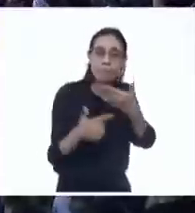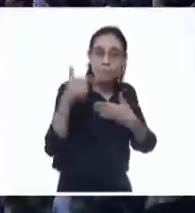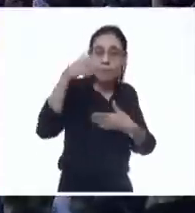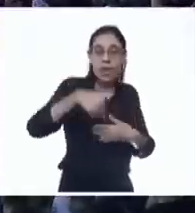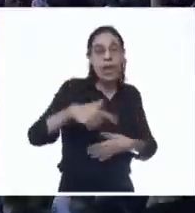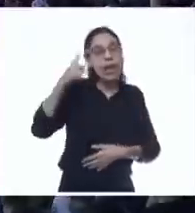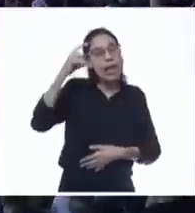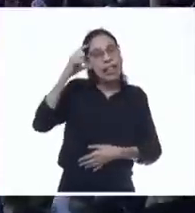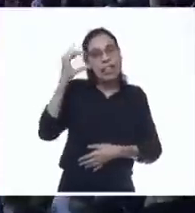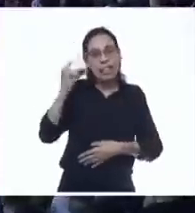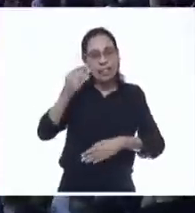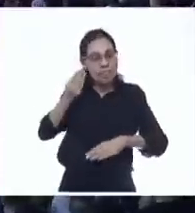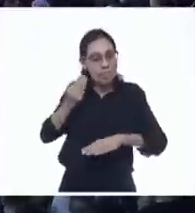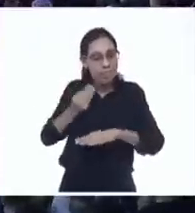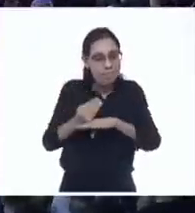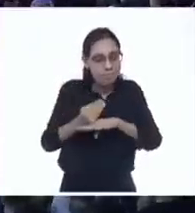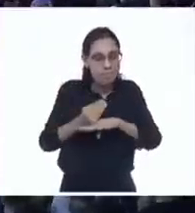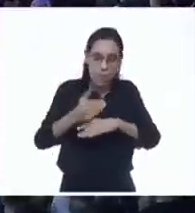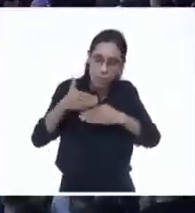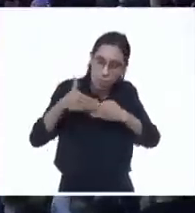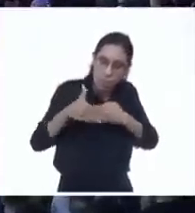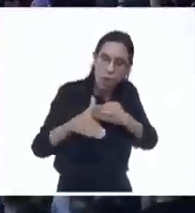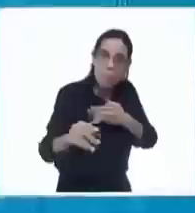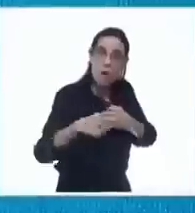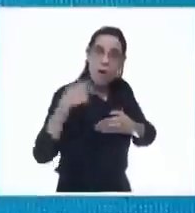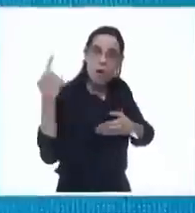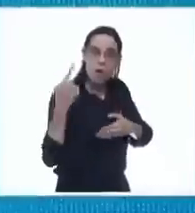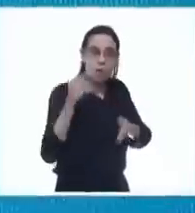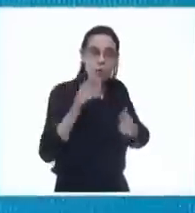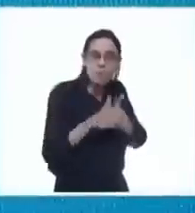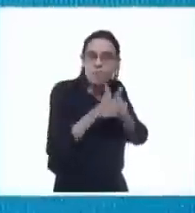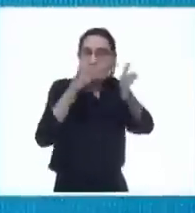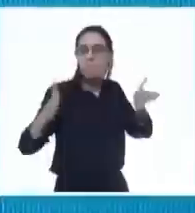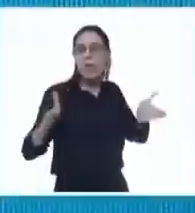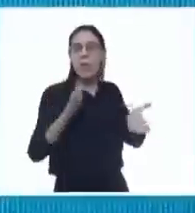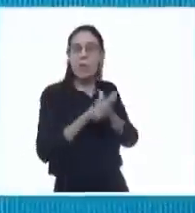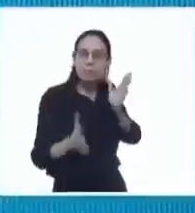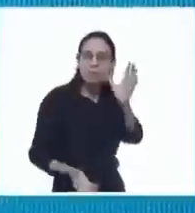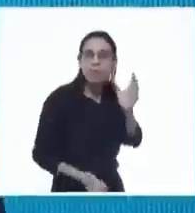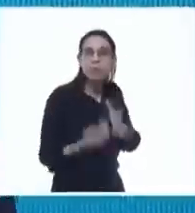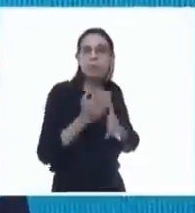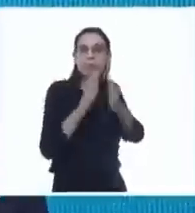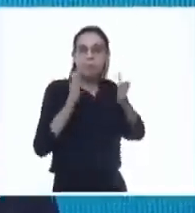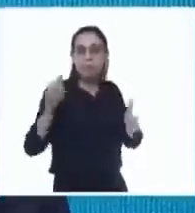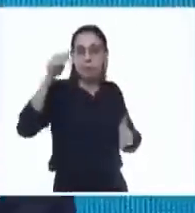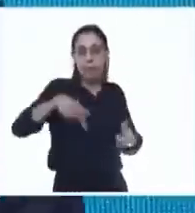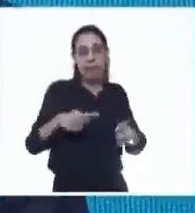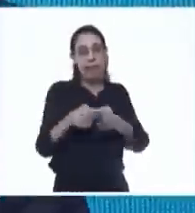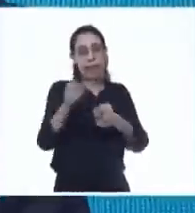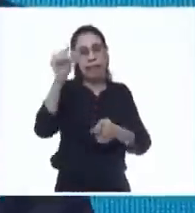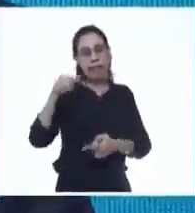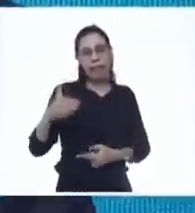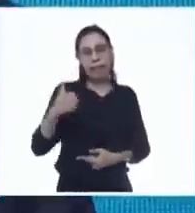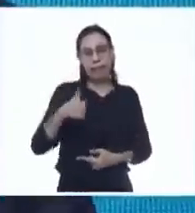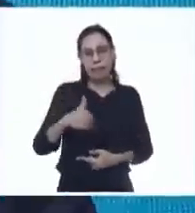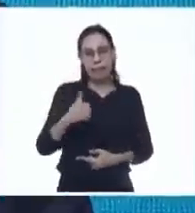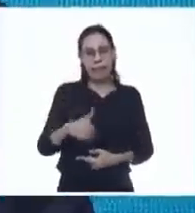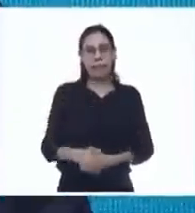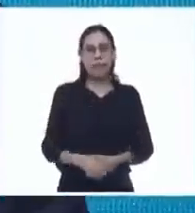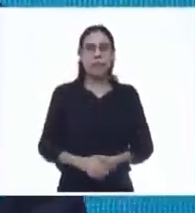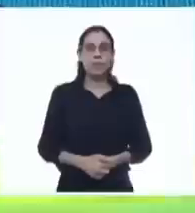a construir una nueva etapa para la historia política argentina. Quiero de todo